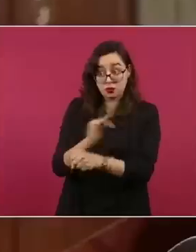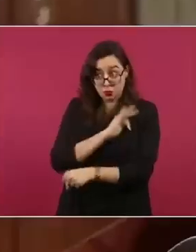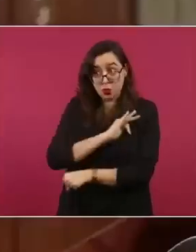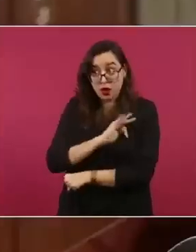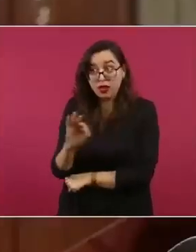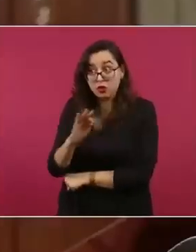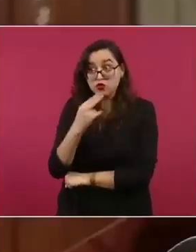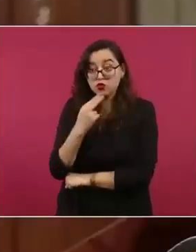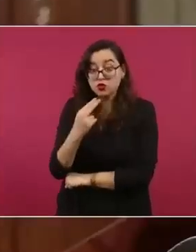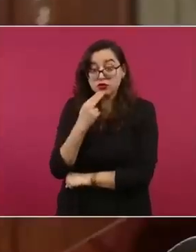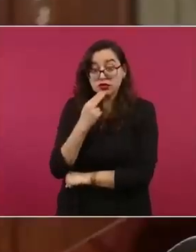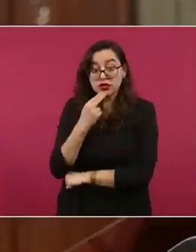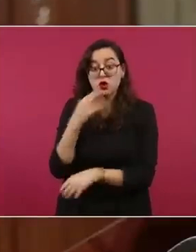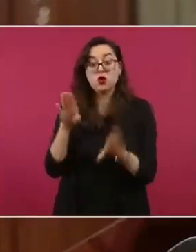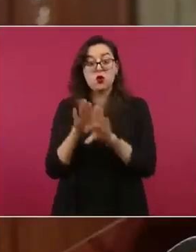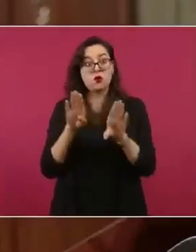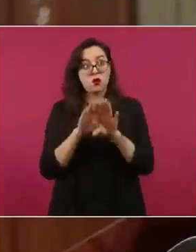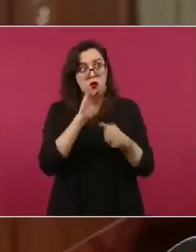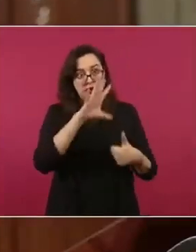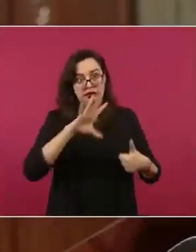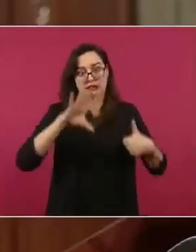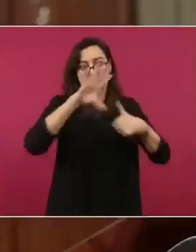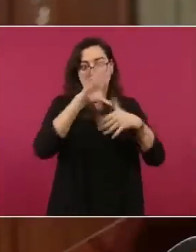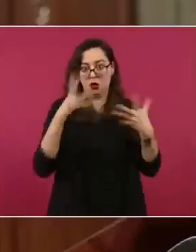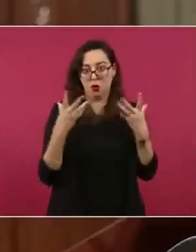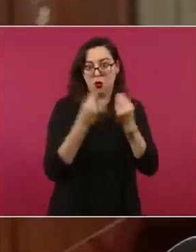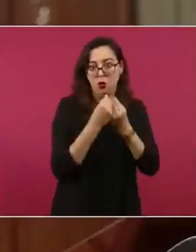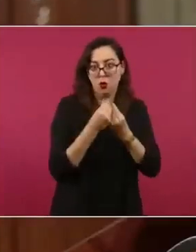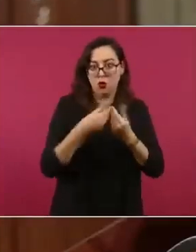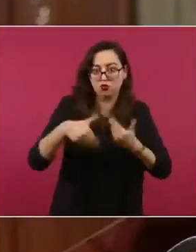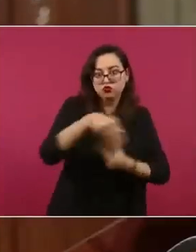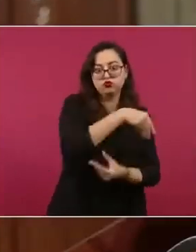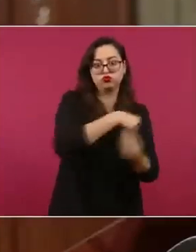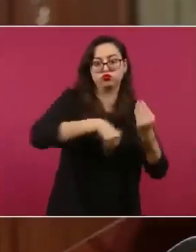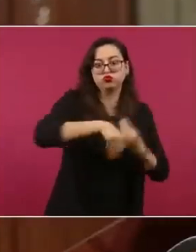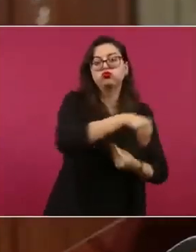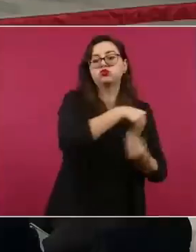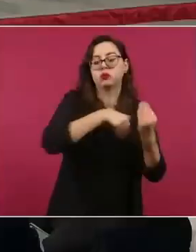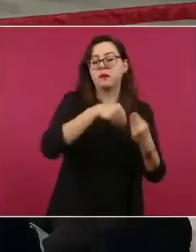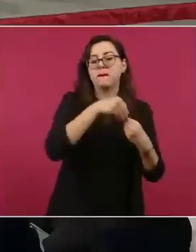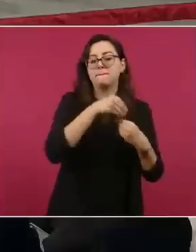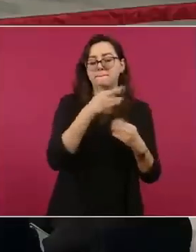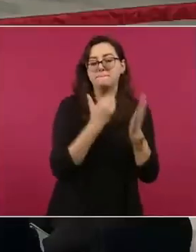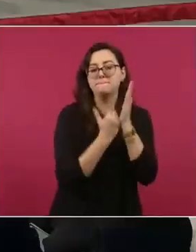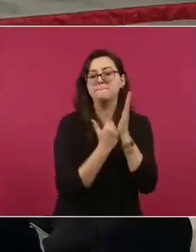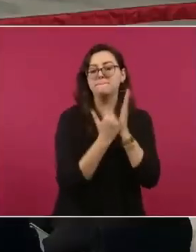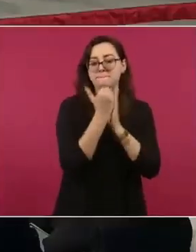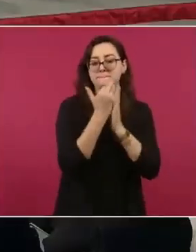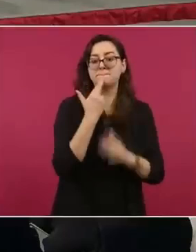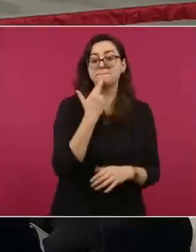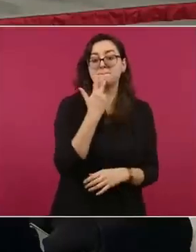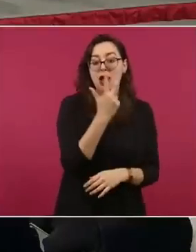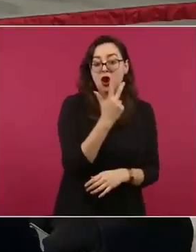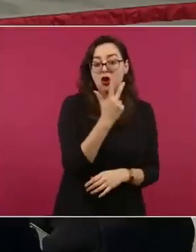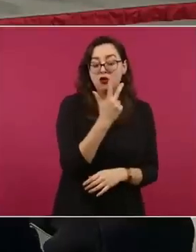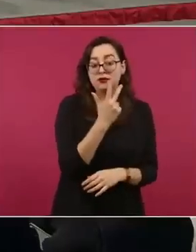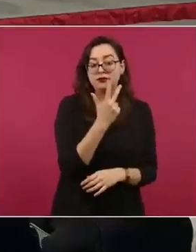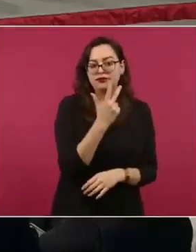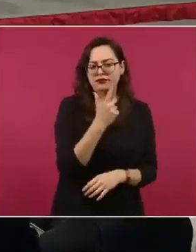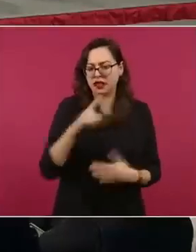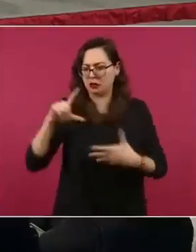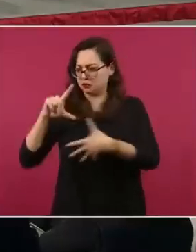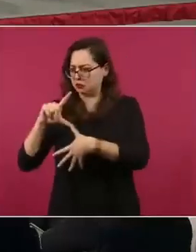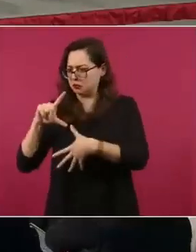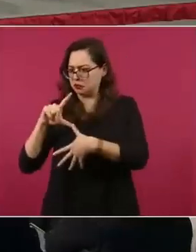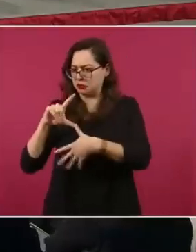que es integrarnos más en América del Norte? Y eso no es incompatible con ser latinoamericanos y tener